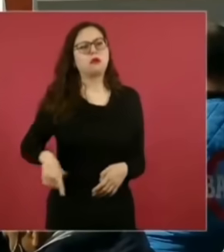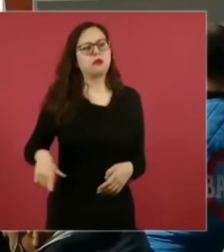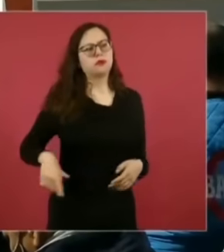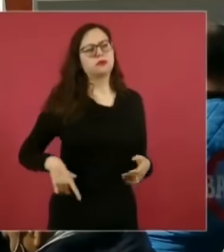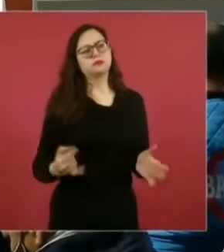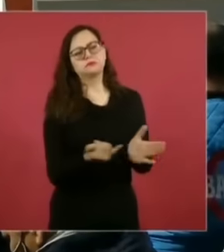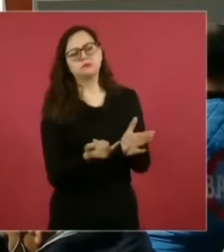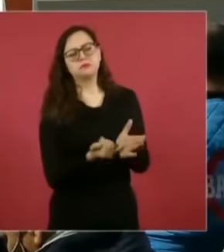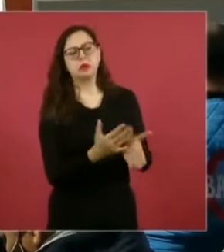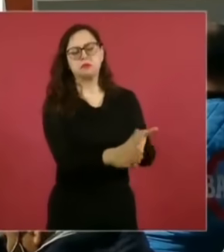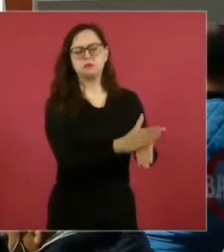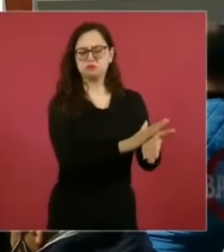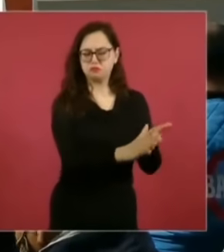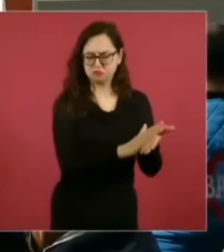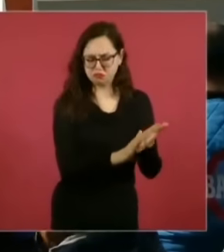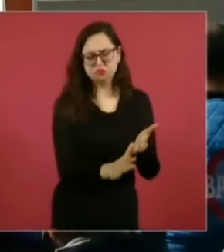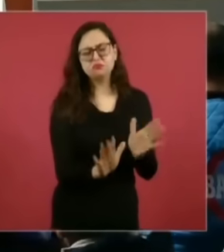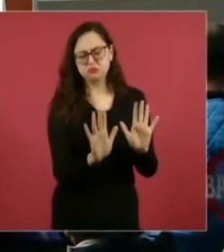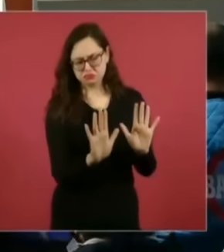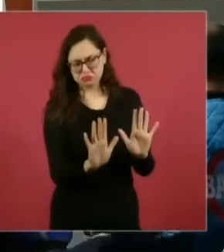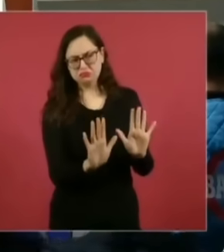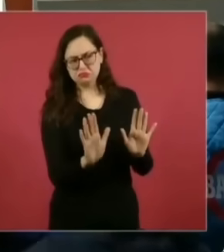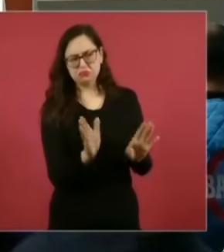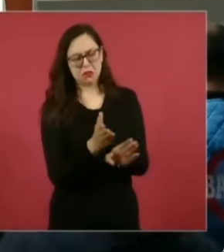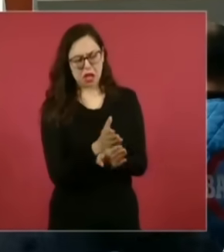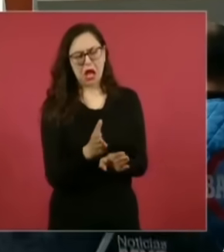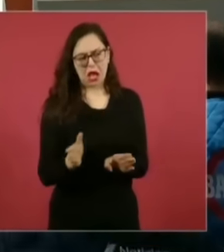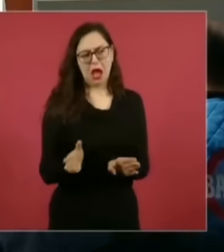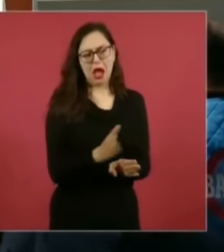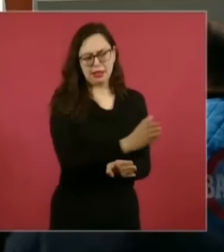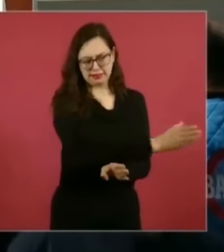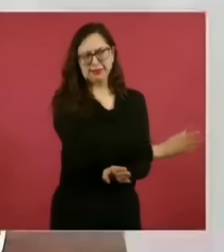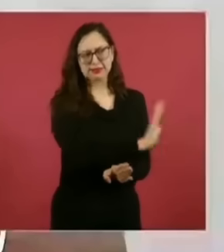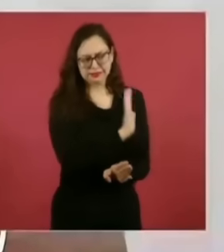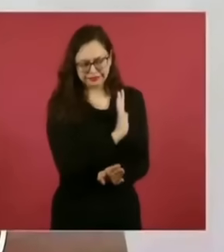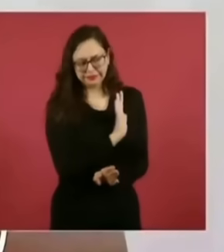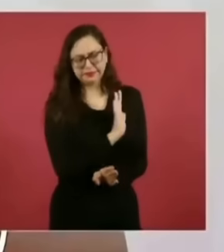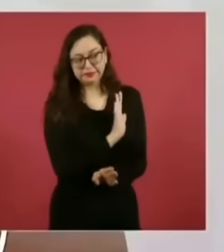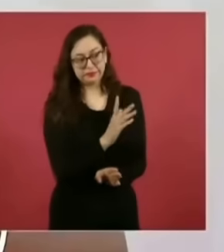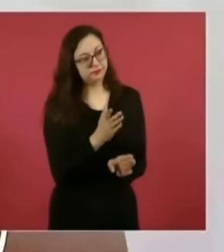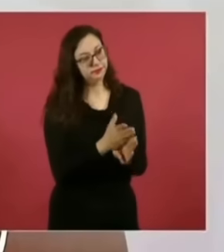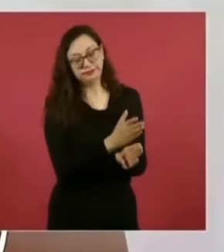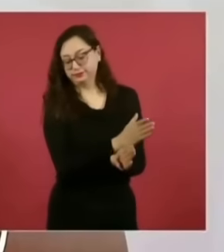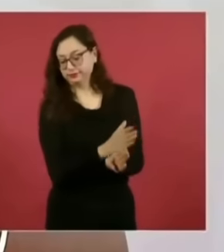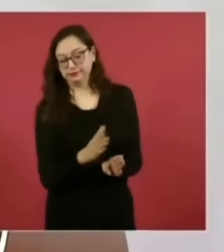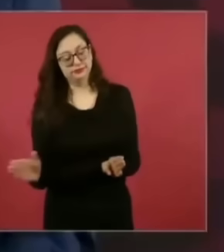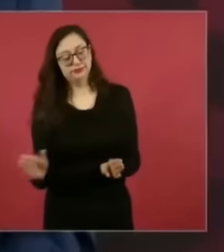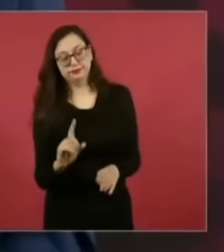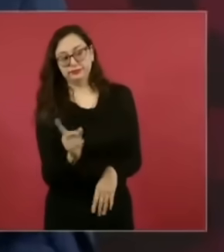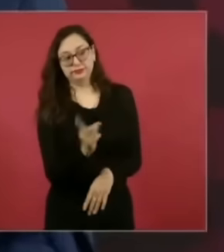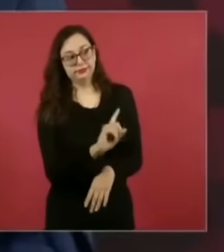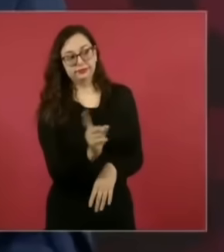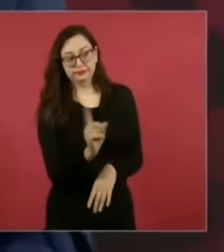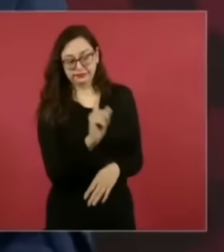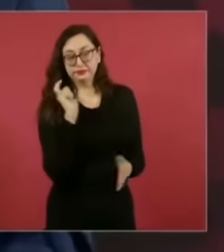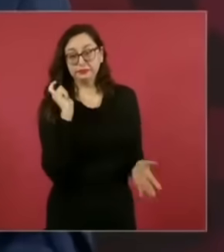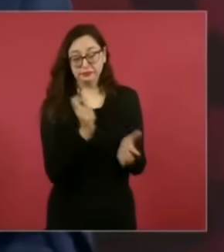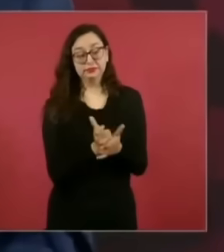No es posible que un trabajador pague sus impuestos, que todos los